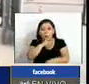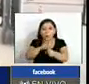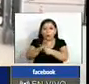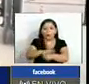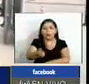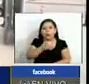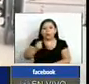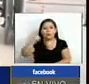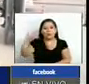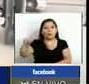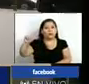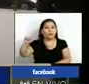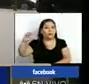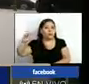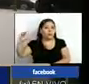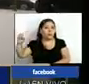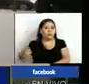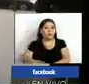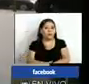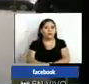América.